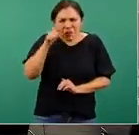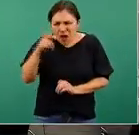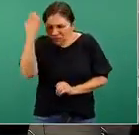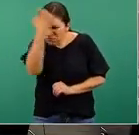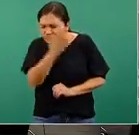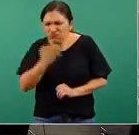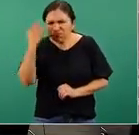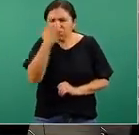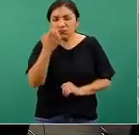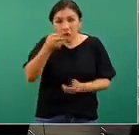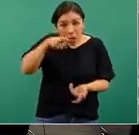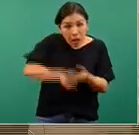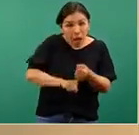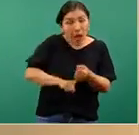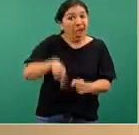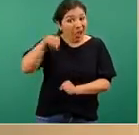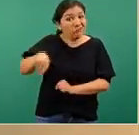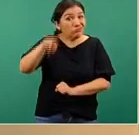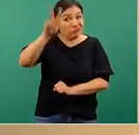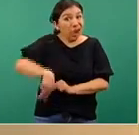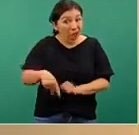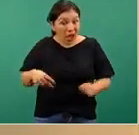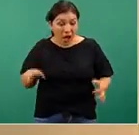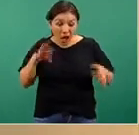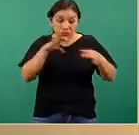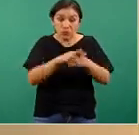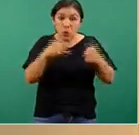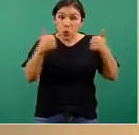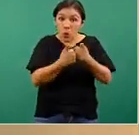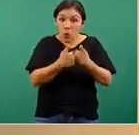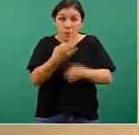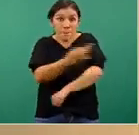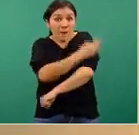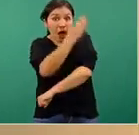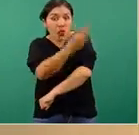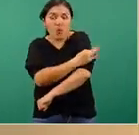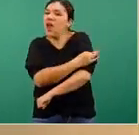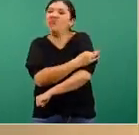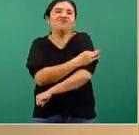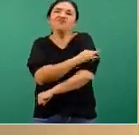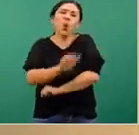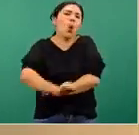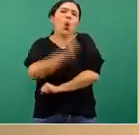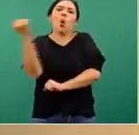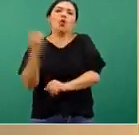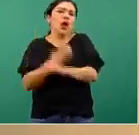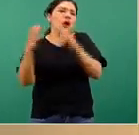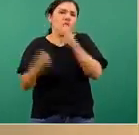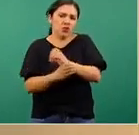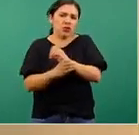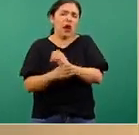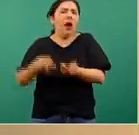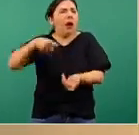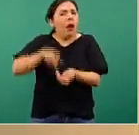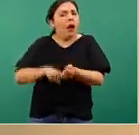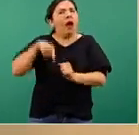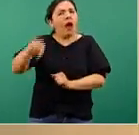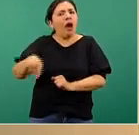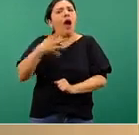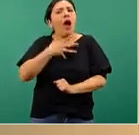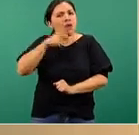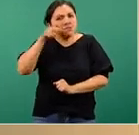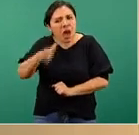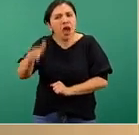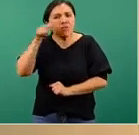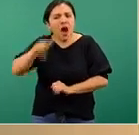dictamen no sugieren una relación entre la vacuna y la causa de la muerte, y en cambio se encuentran los